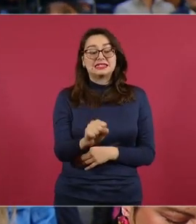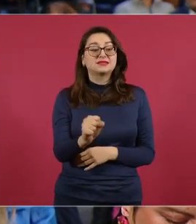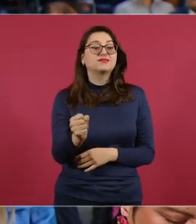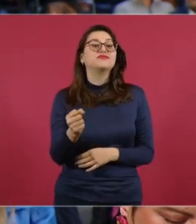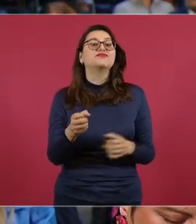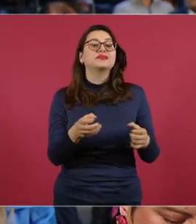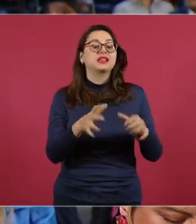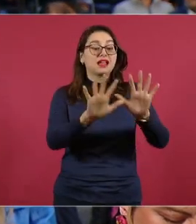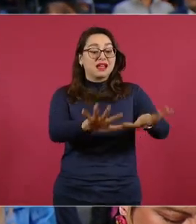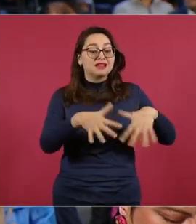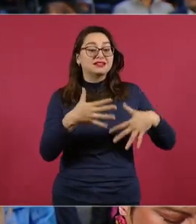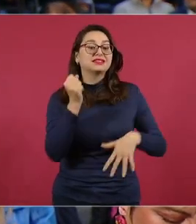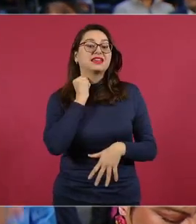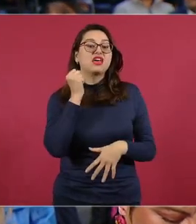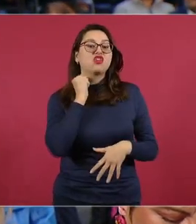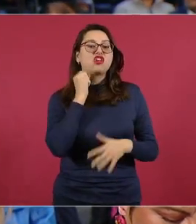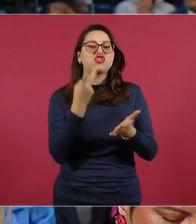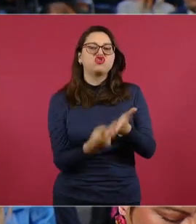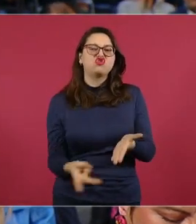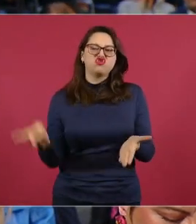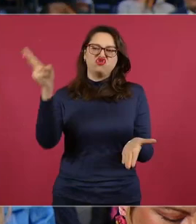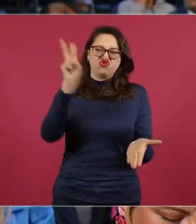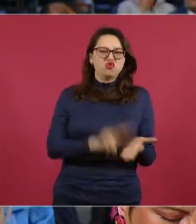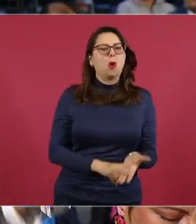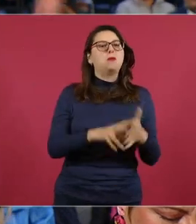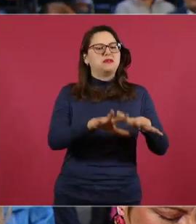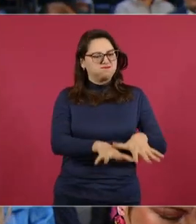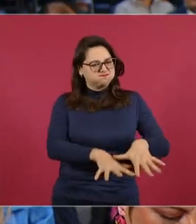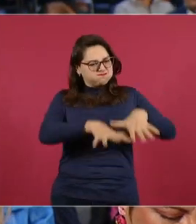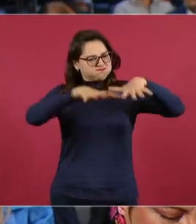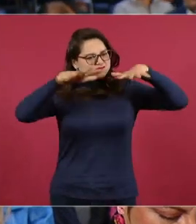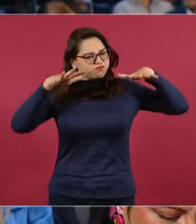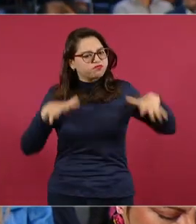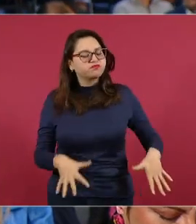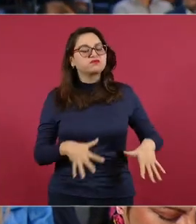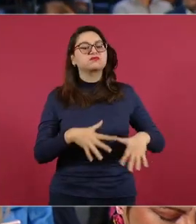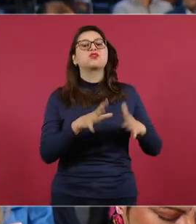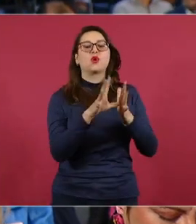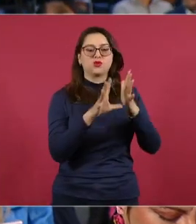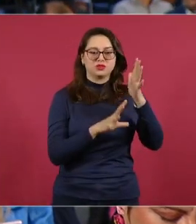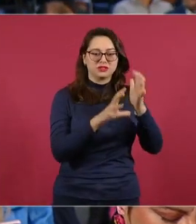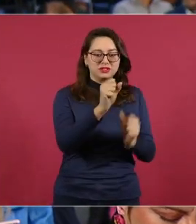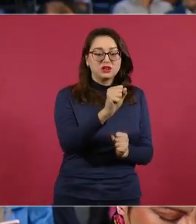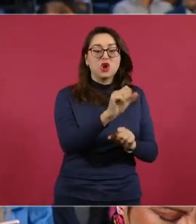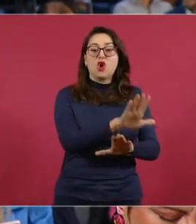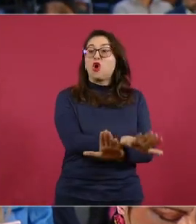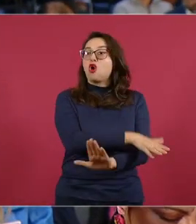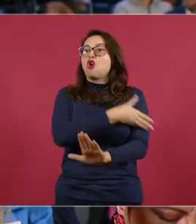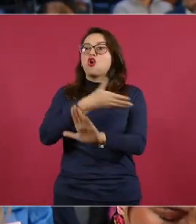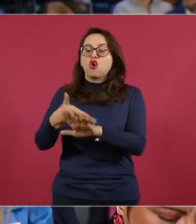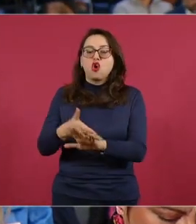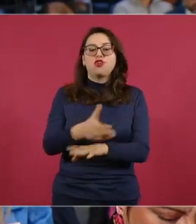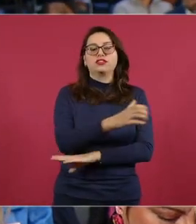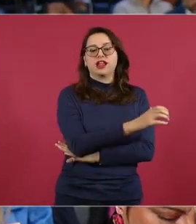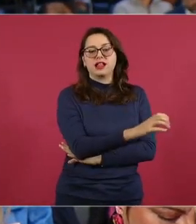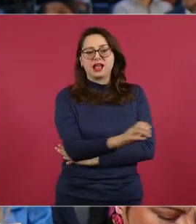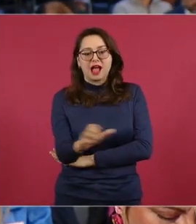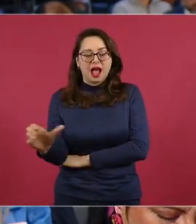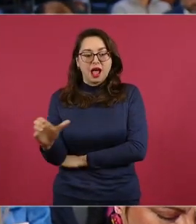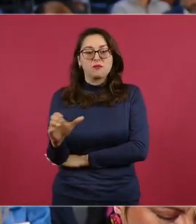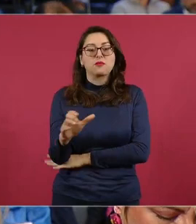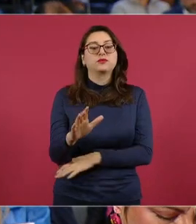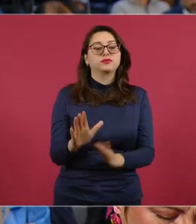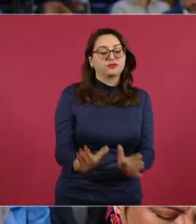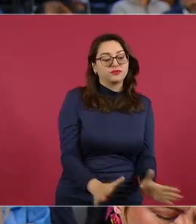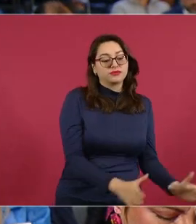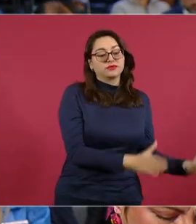doble, presidente, mediante reforma constitucional, se hace la reforma a los ejidos, posteriormente llega el